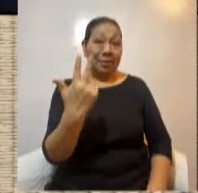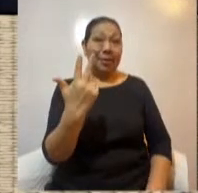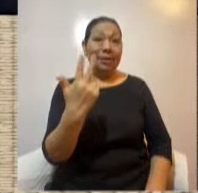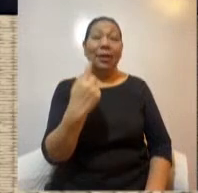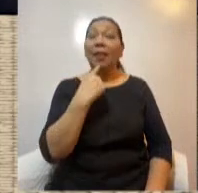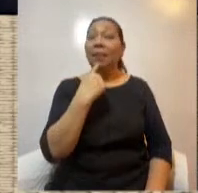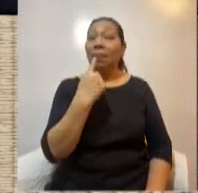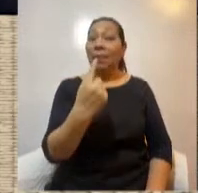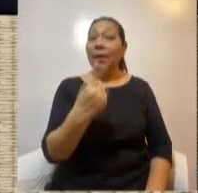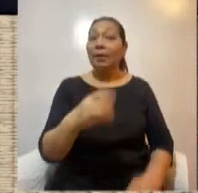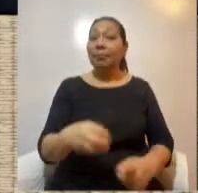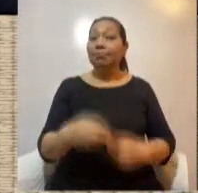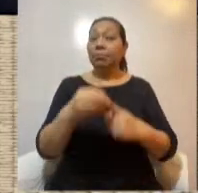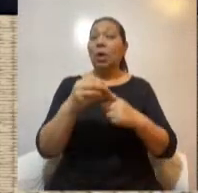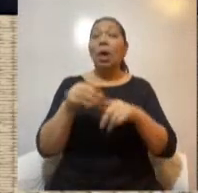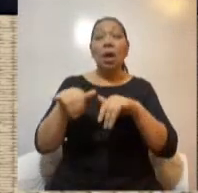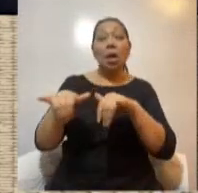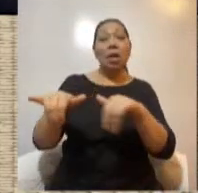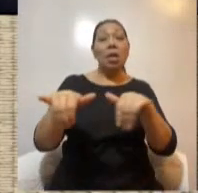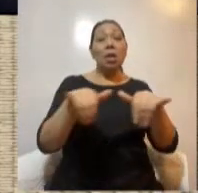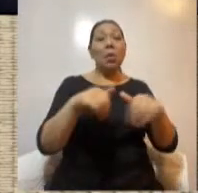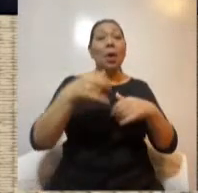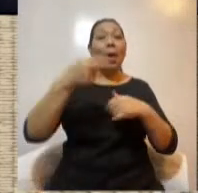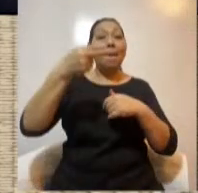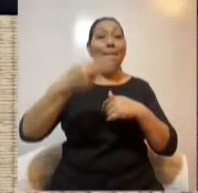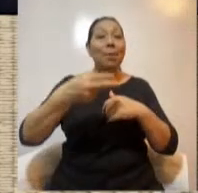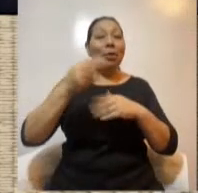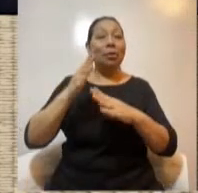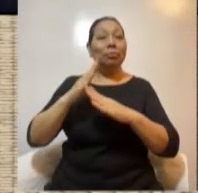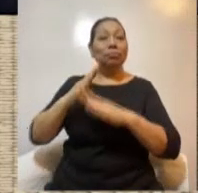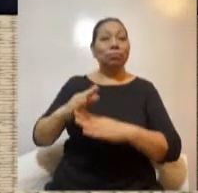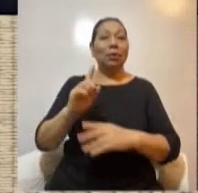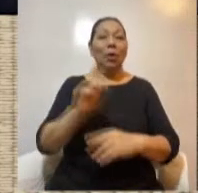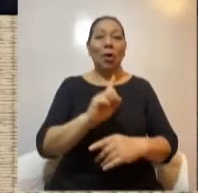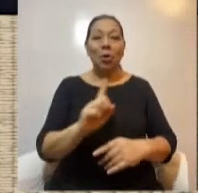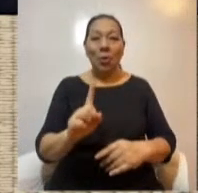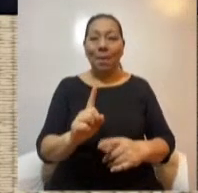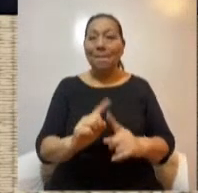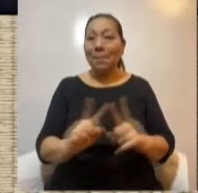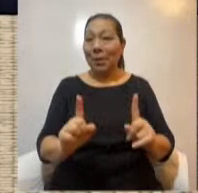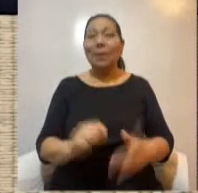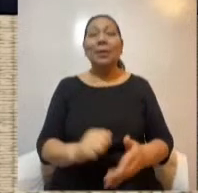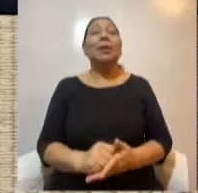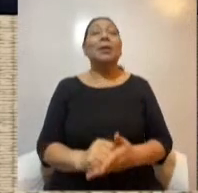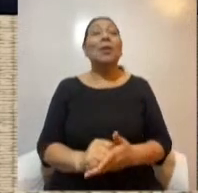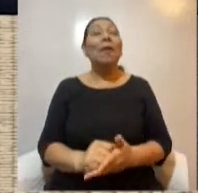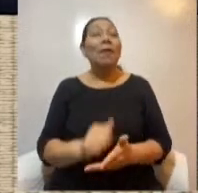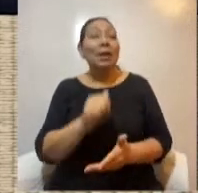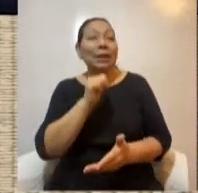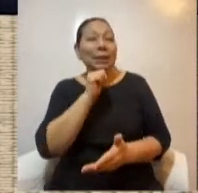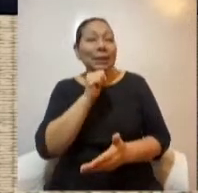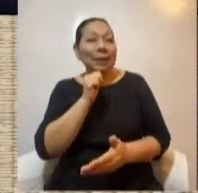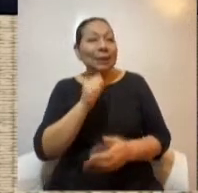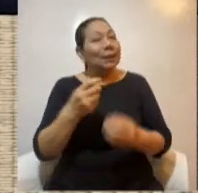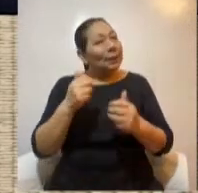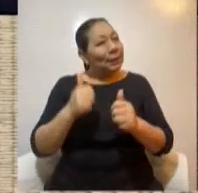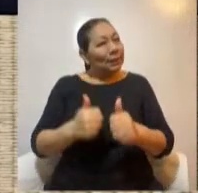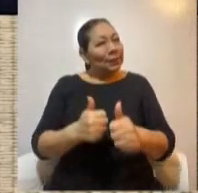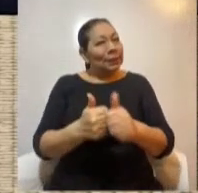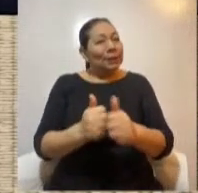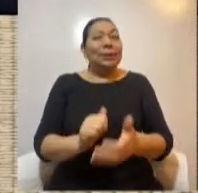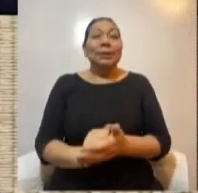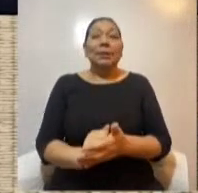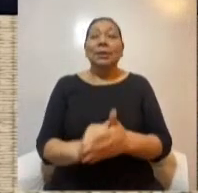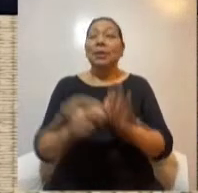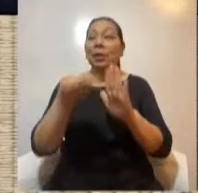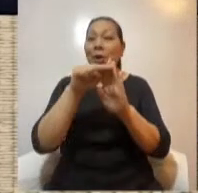1993 consagra el principio de igualdad y prohibición de discriminación. Sin embargo, todavía